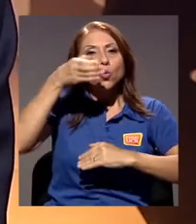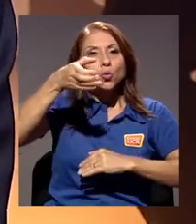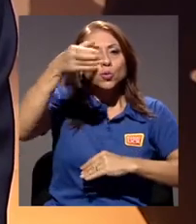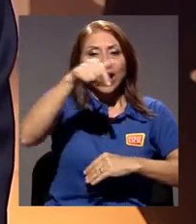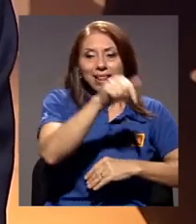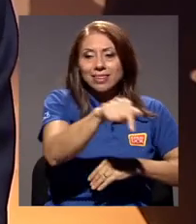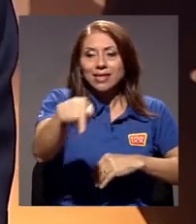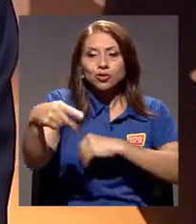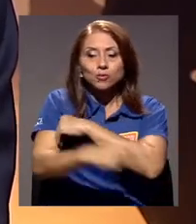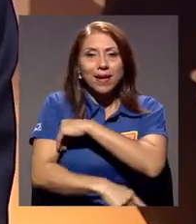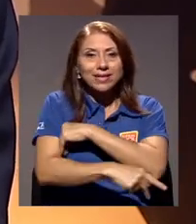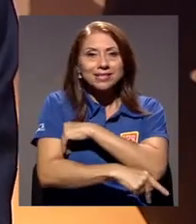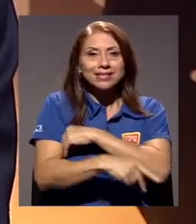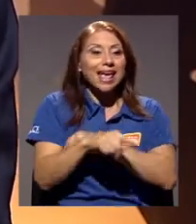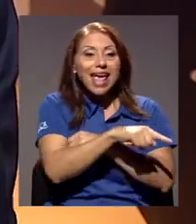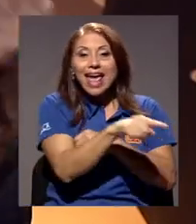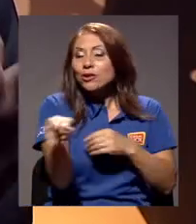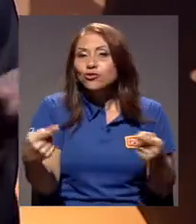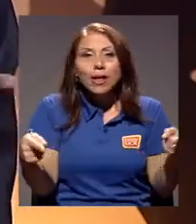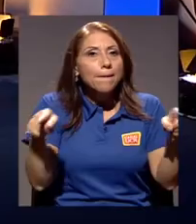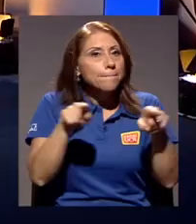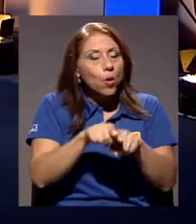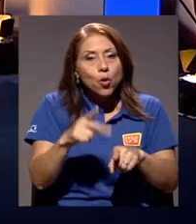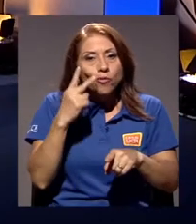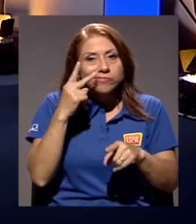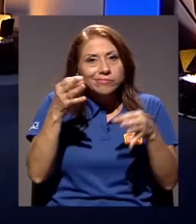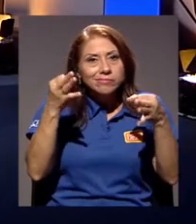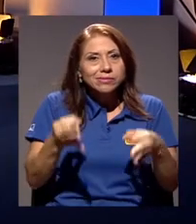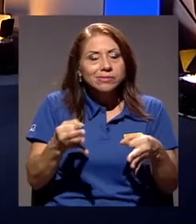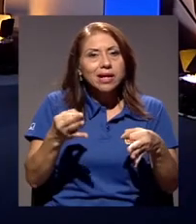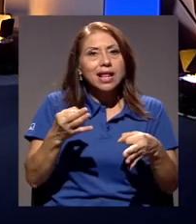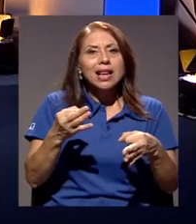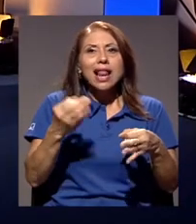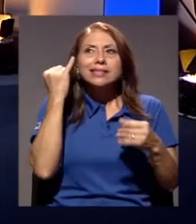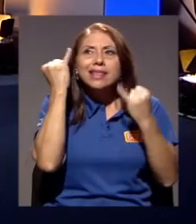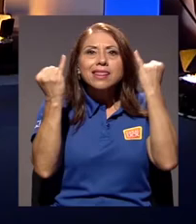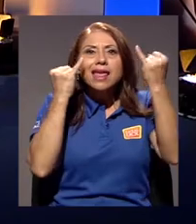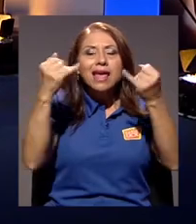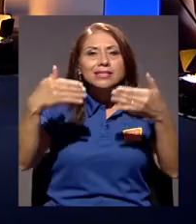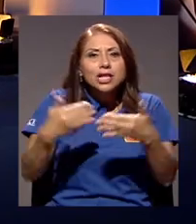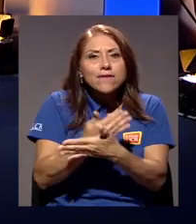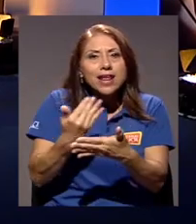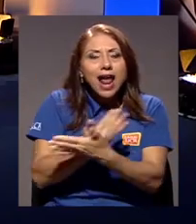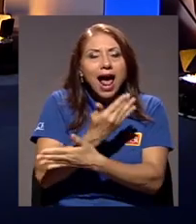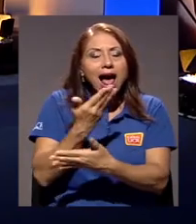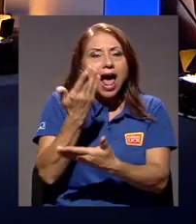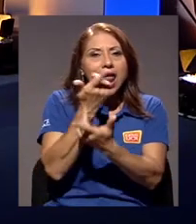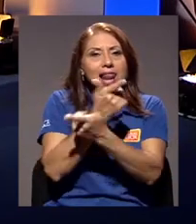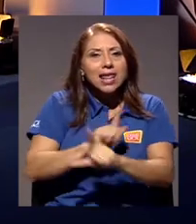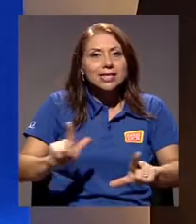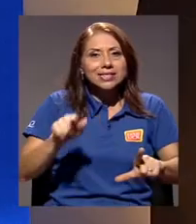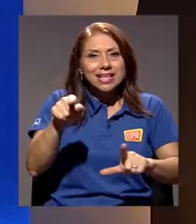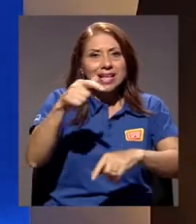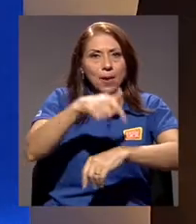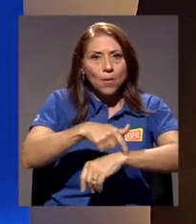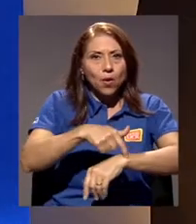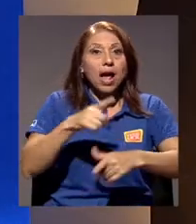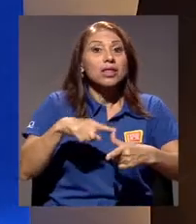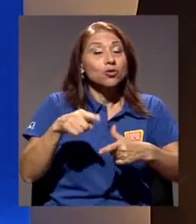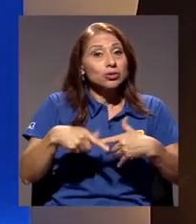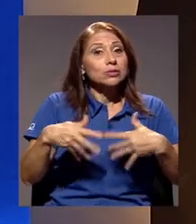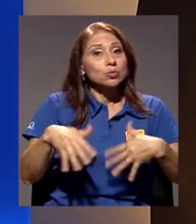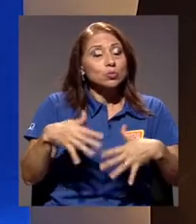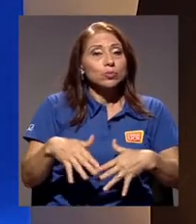en cuenta también las ideas más liberales de la época los el enclave todo estaba condenado lo que sí resulta sumamente